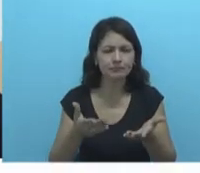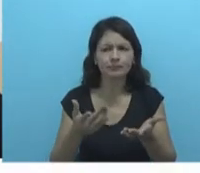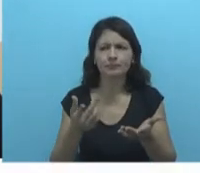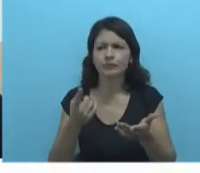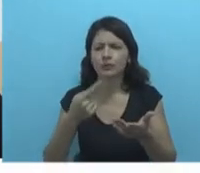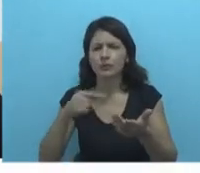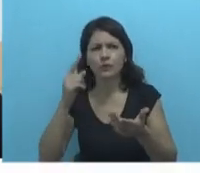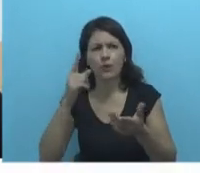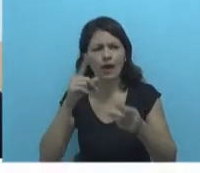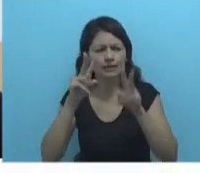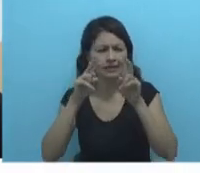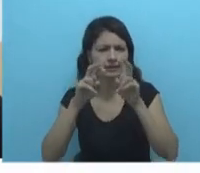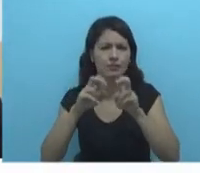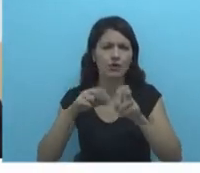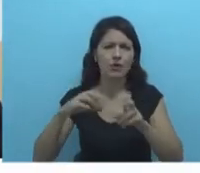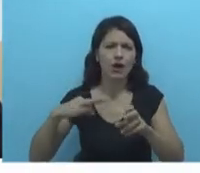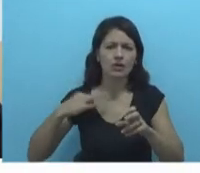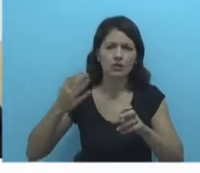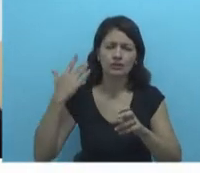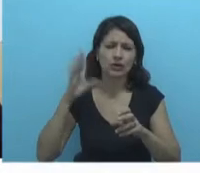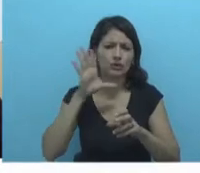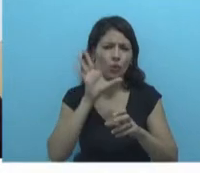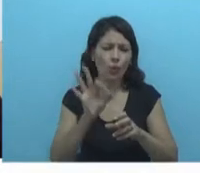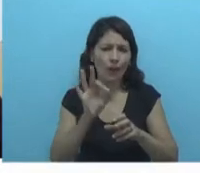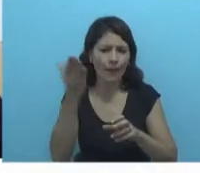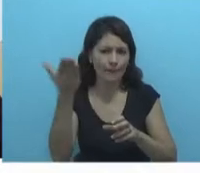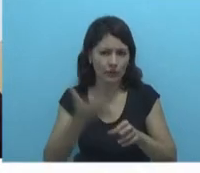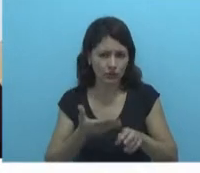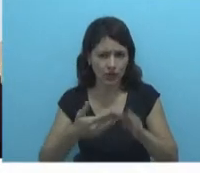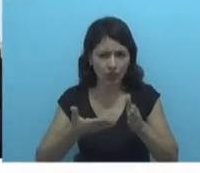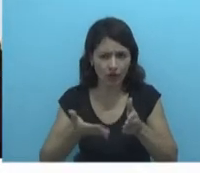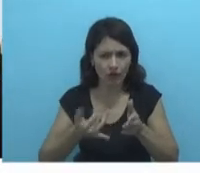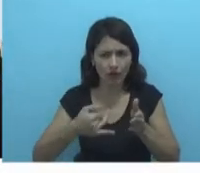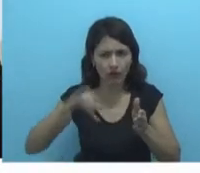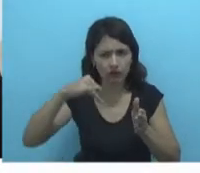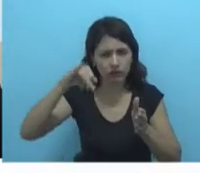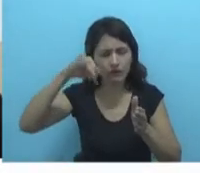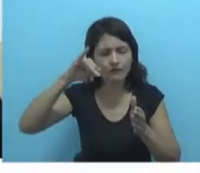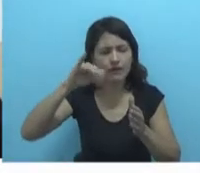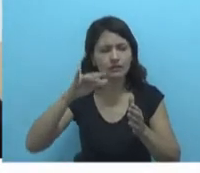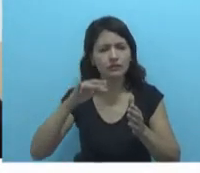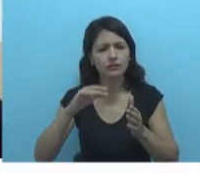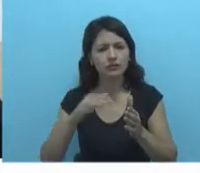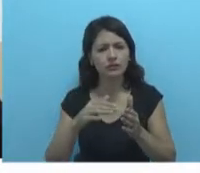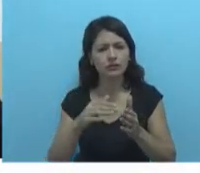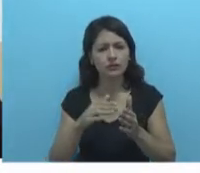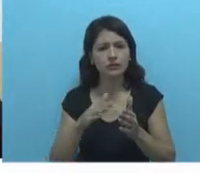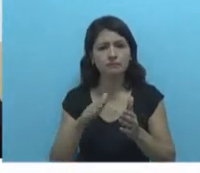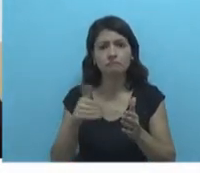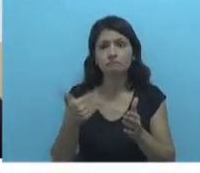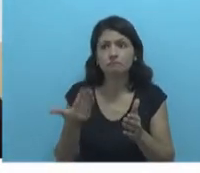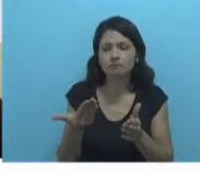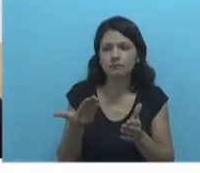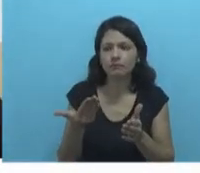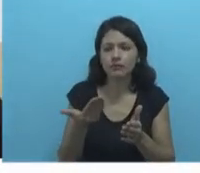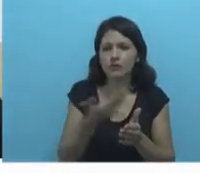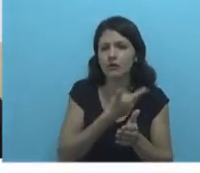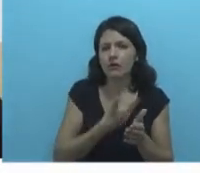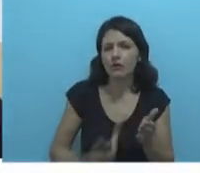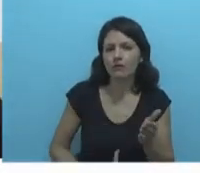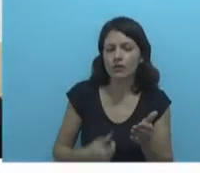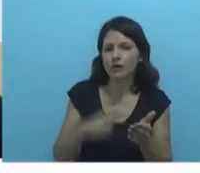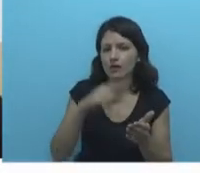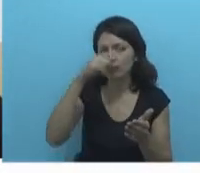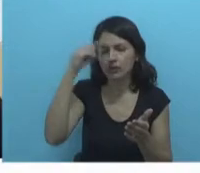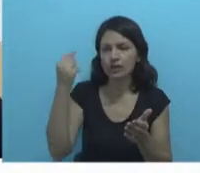en el último año en el 50%, y entonces el gobierno nacional no